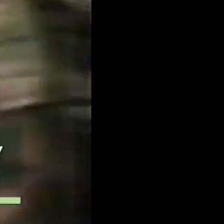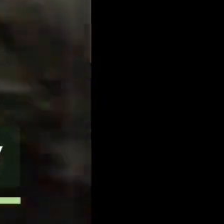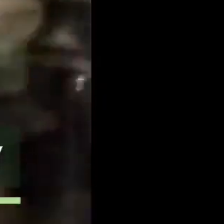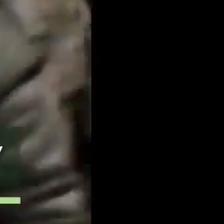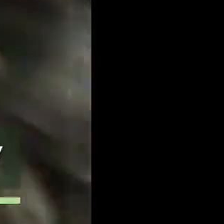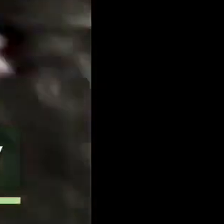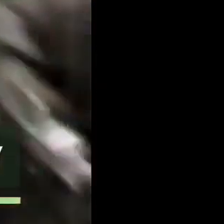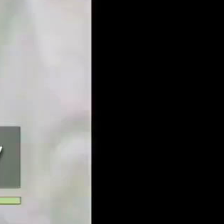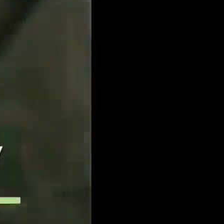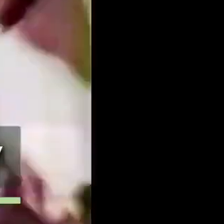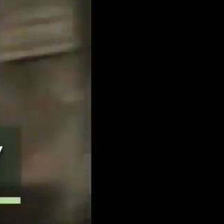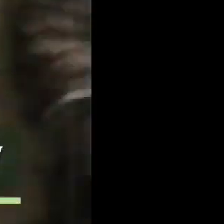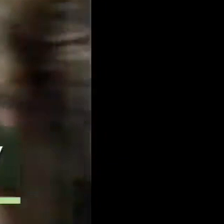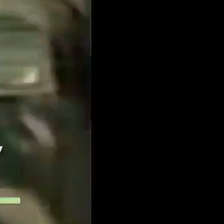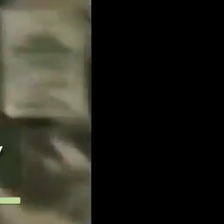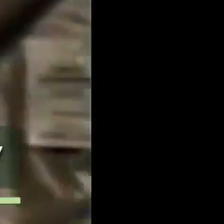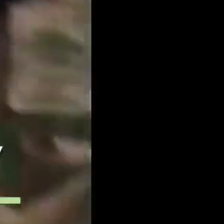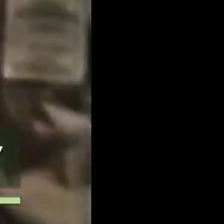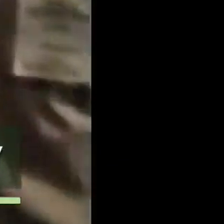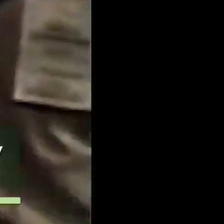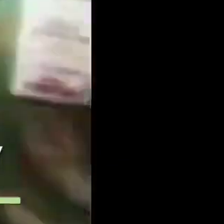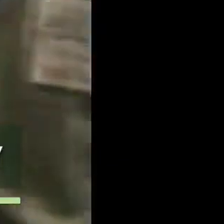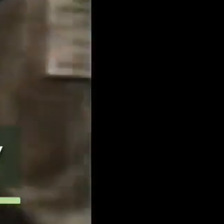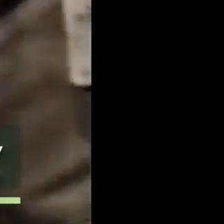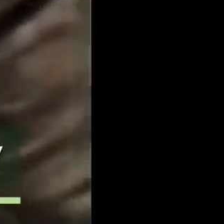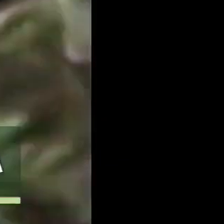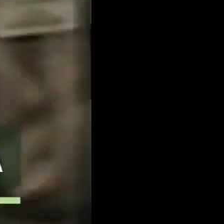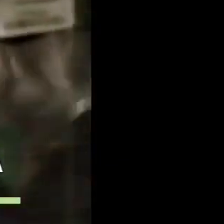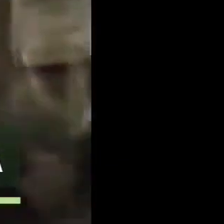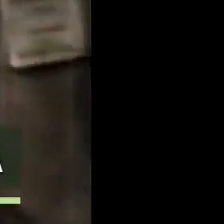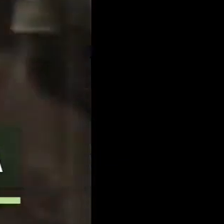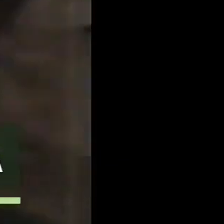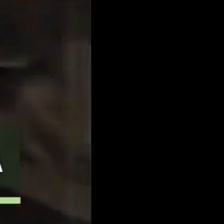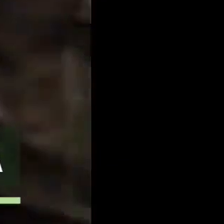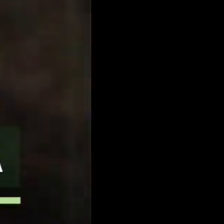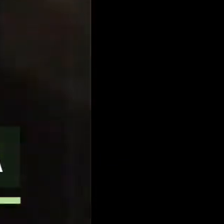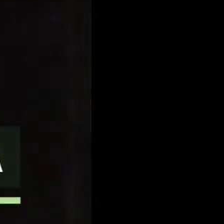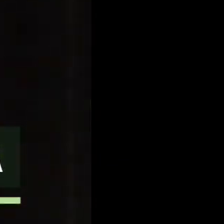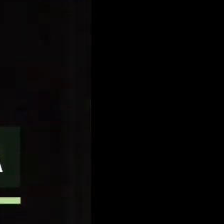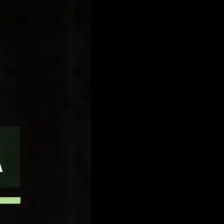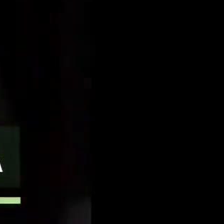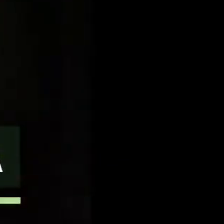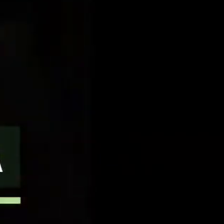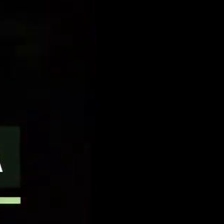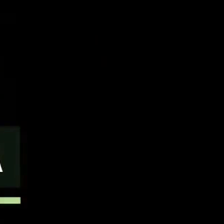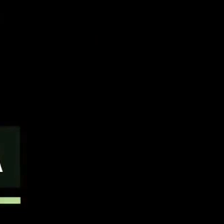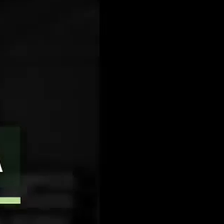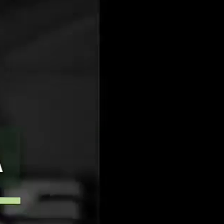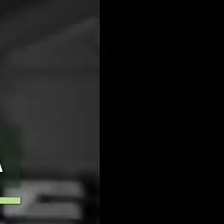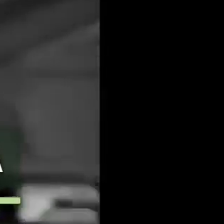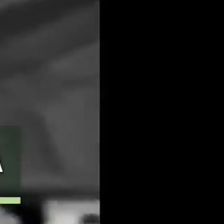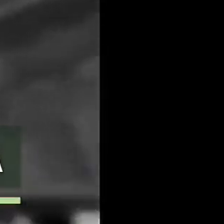al pie de mi pasado, en el húmedo mapa de la Rambla, acunando mi voz en sus